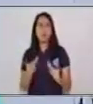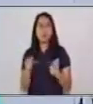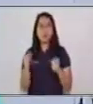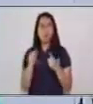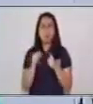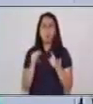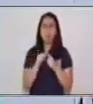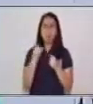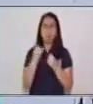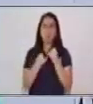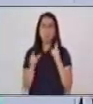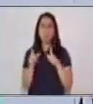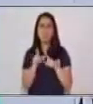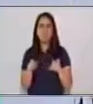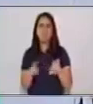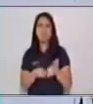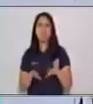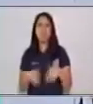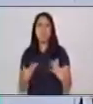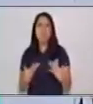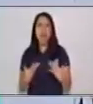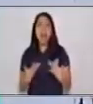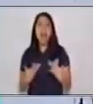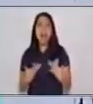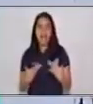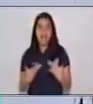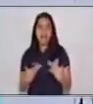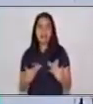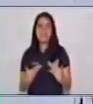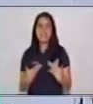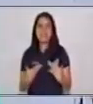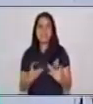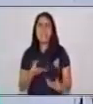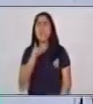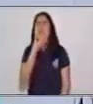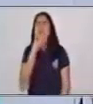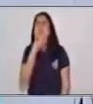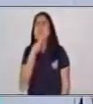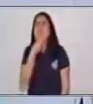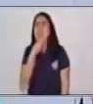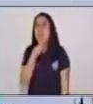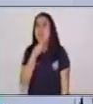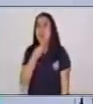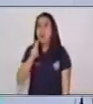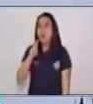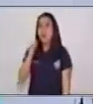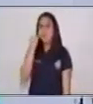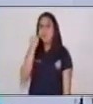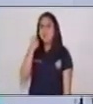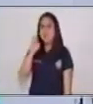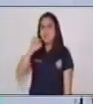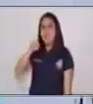A los 40 me di y el cristal rompí. Riman.